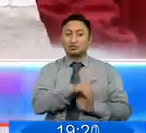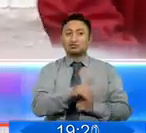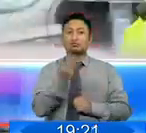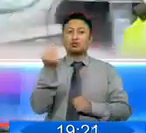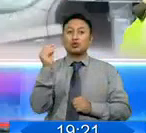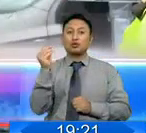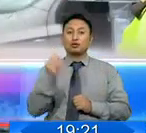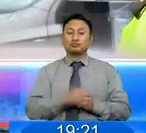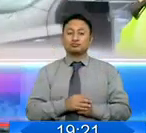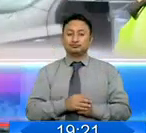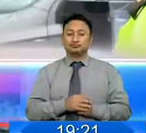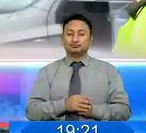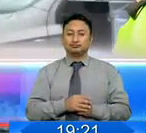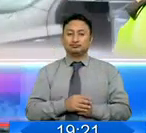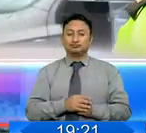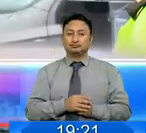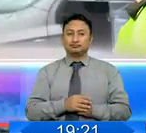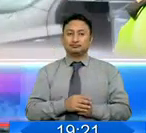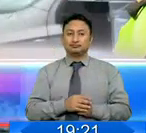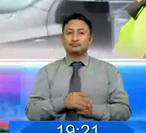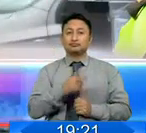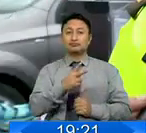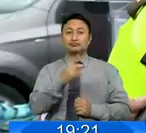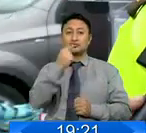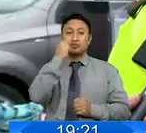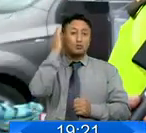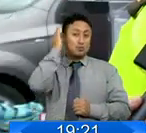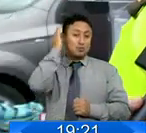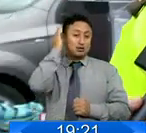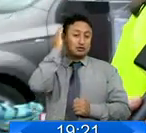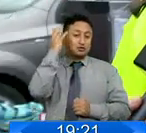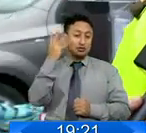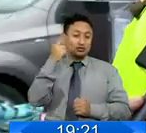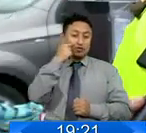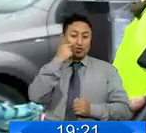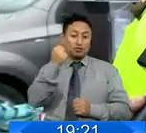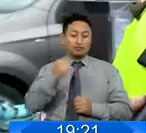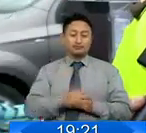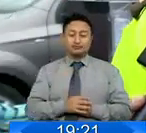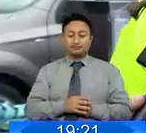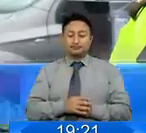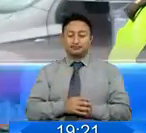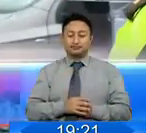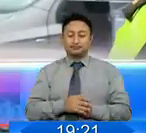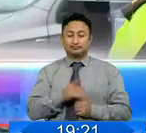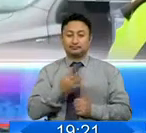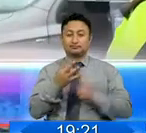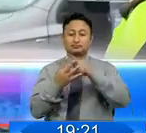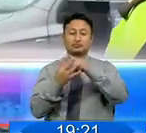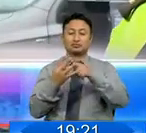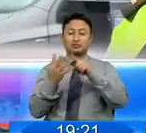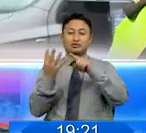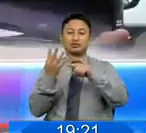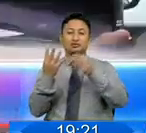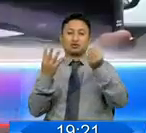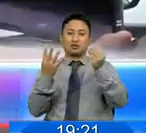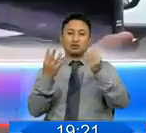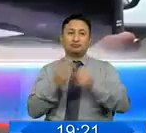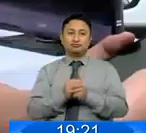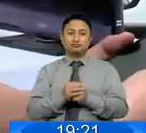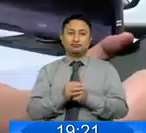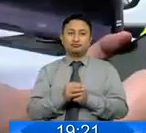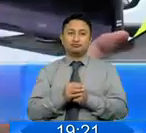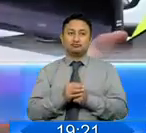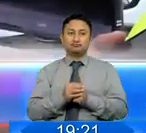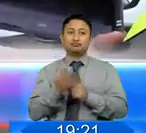edad. 2 de sexo femenino y 4 varones, dentro de los cuales un menor de edad. El menor